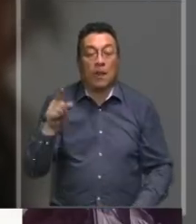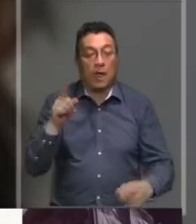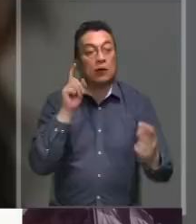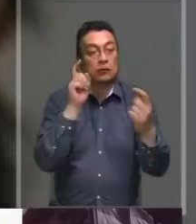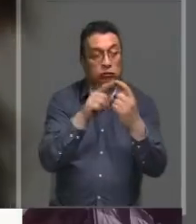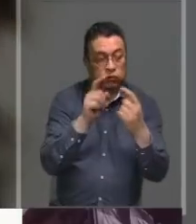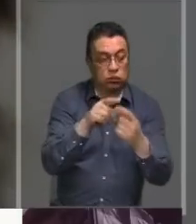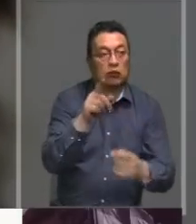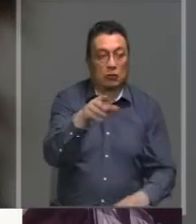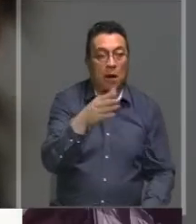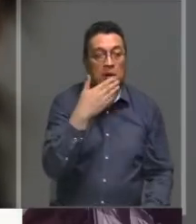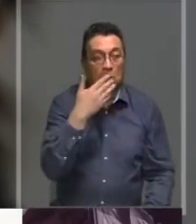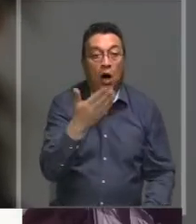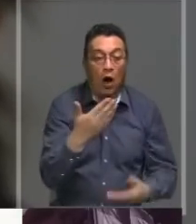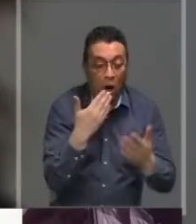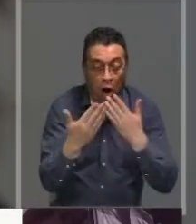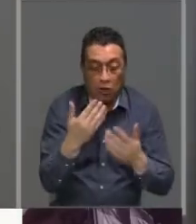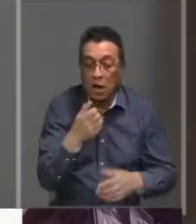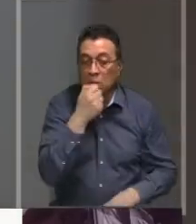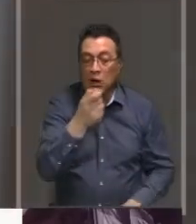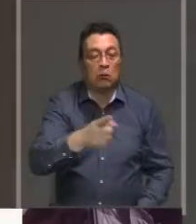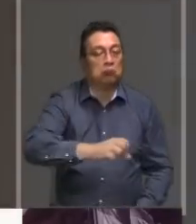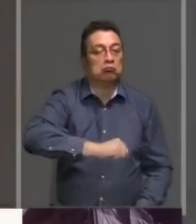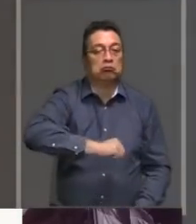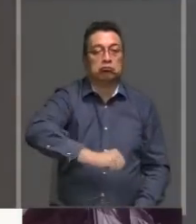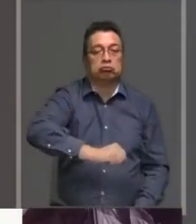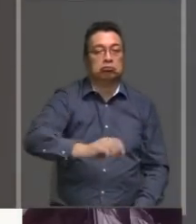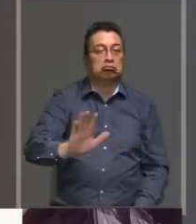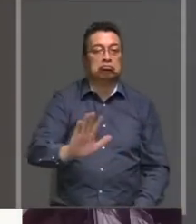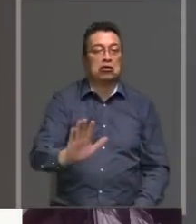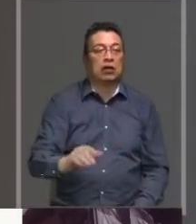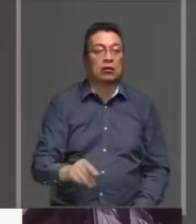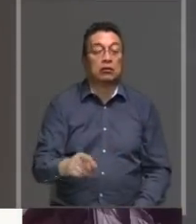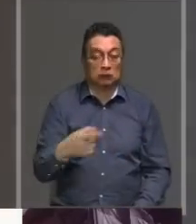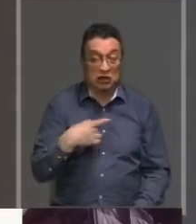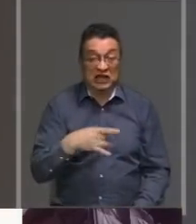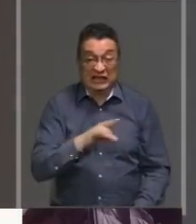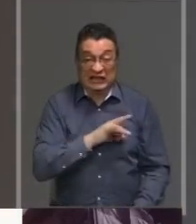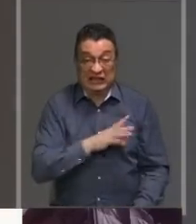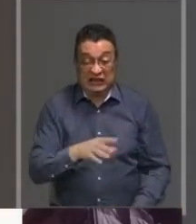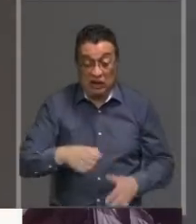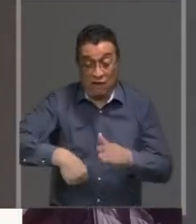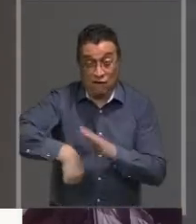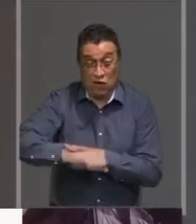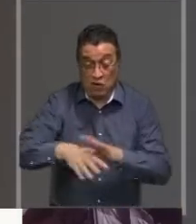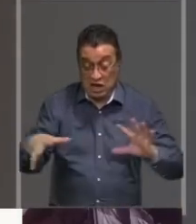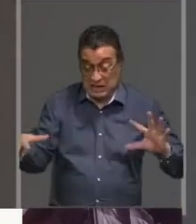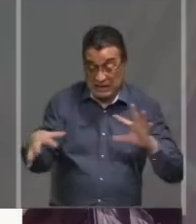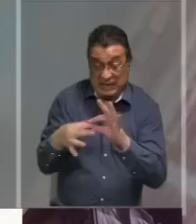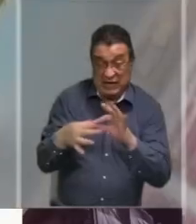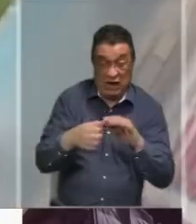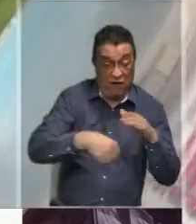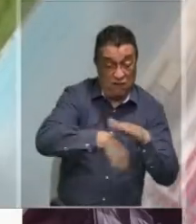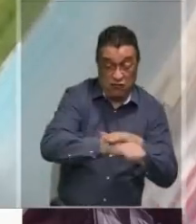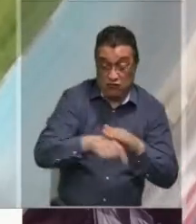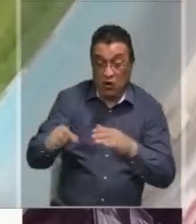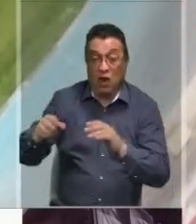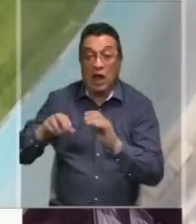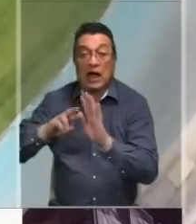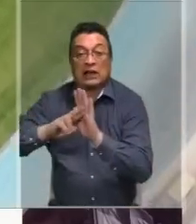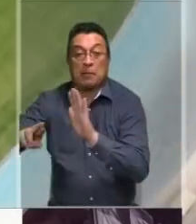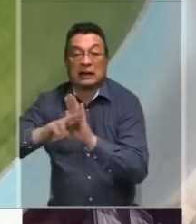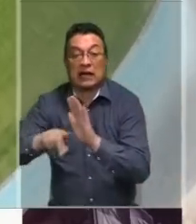Ioino, pero se negó a dar una entrevista. ¿Está atado el fútbol chileno por los managers de futbolistas? ¿Por qué